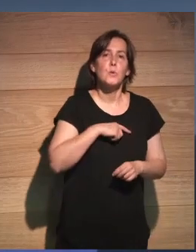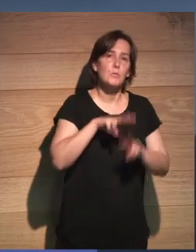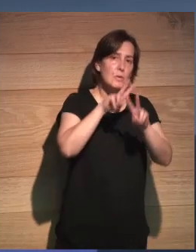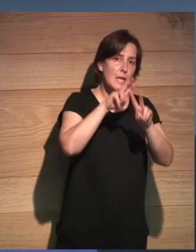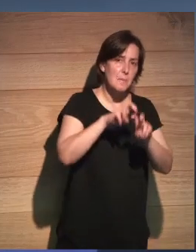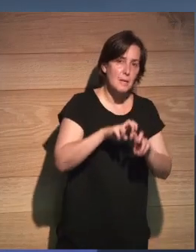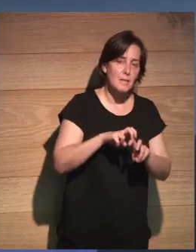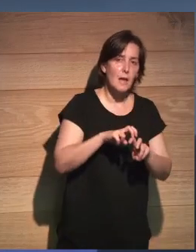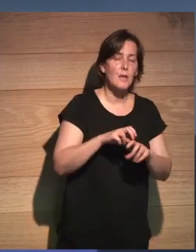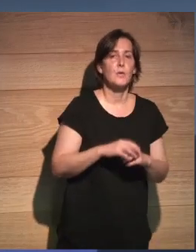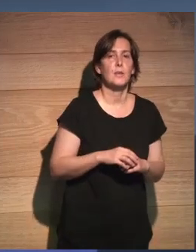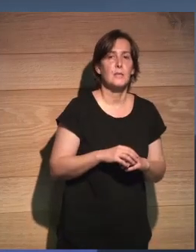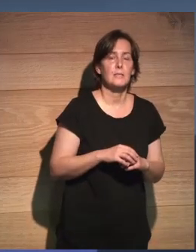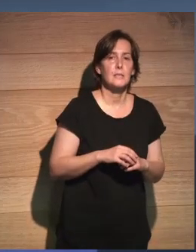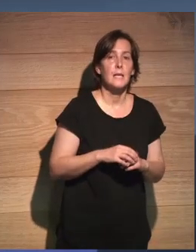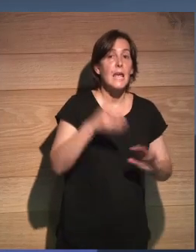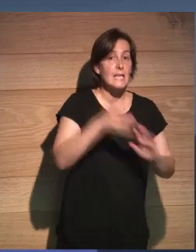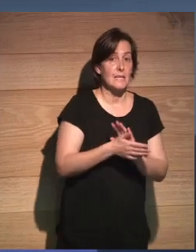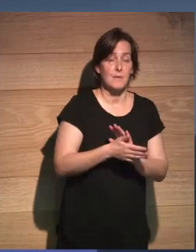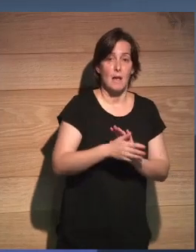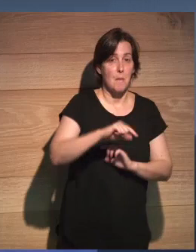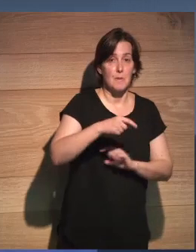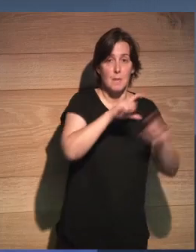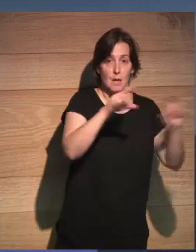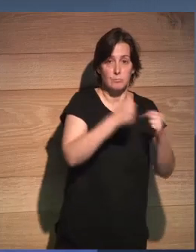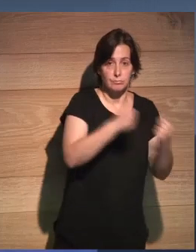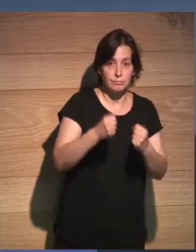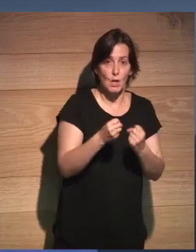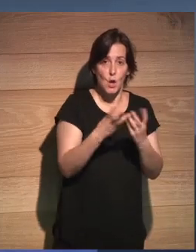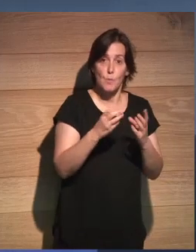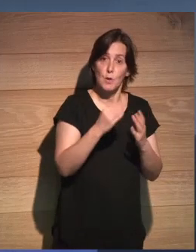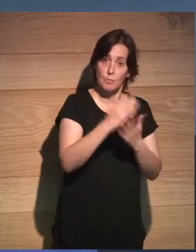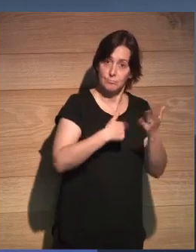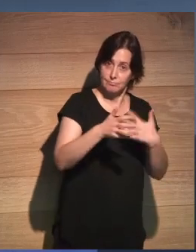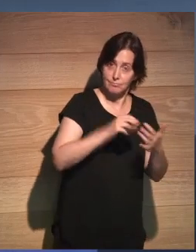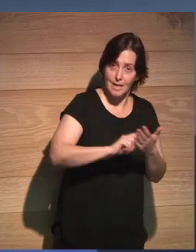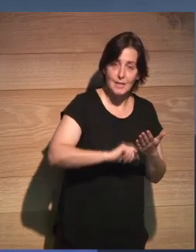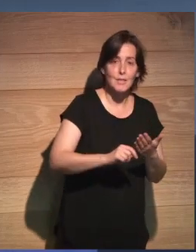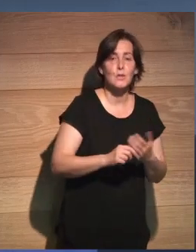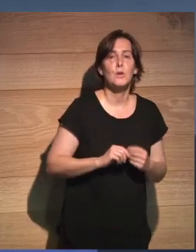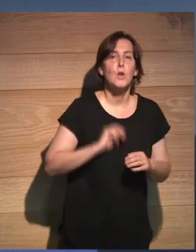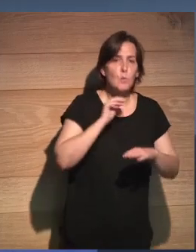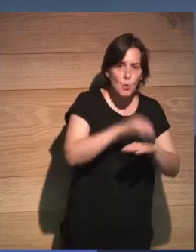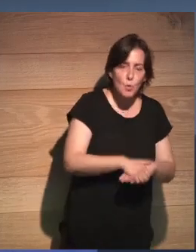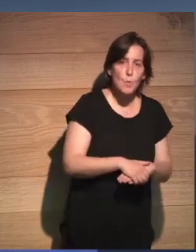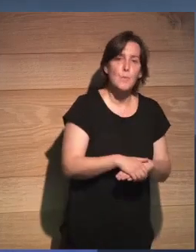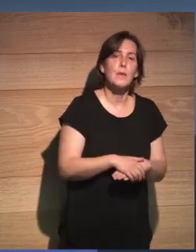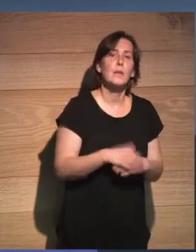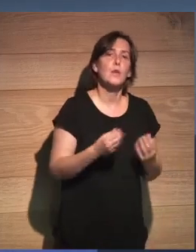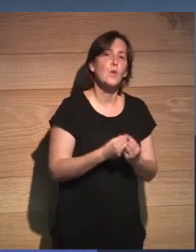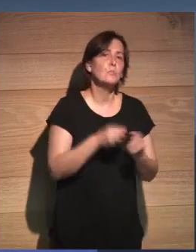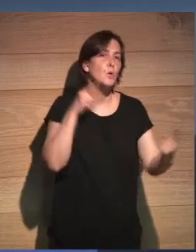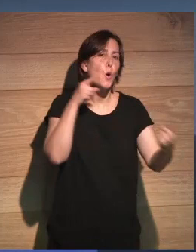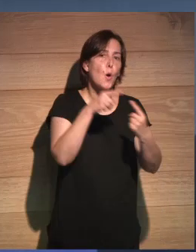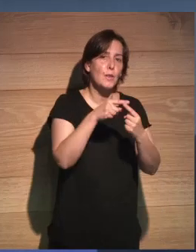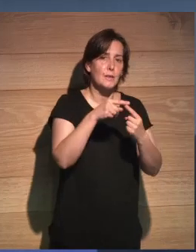nos posiciona como la primera institución española en número de artículos, nos permite dar cumplimiento de una de las misiones